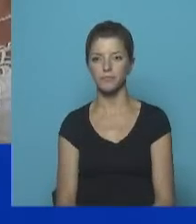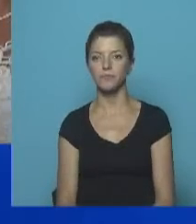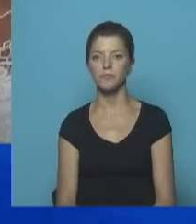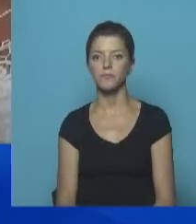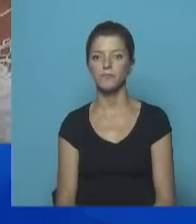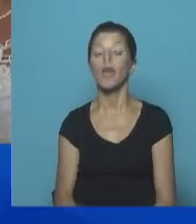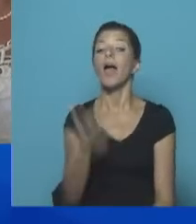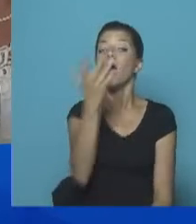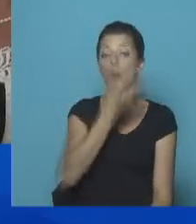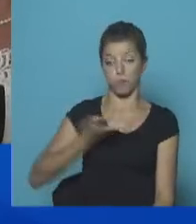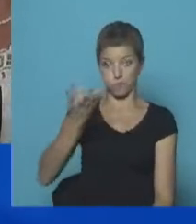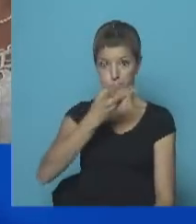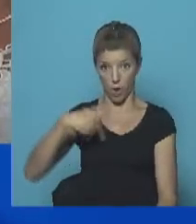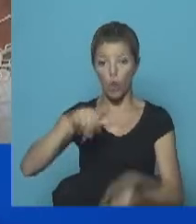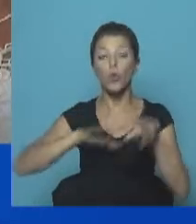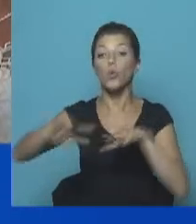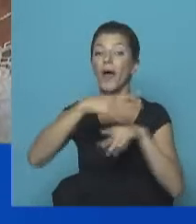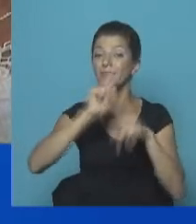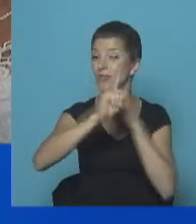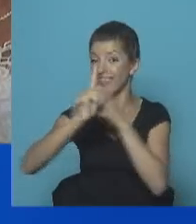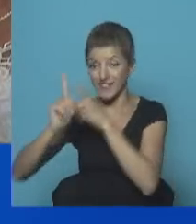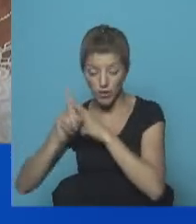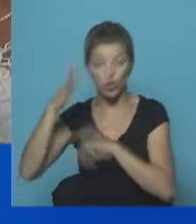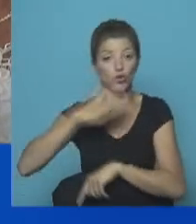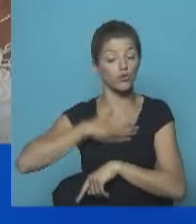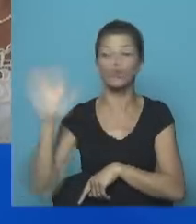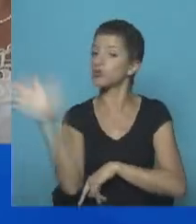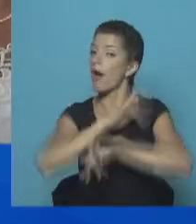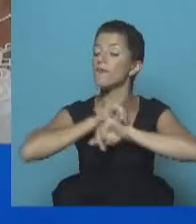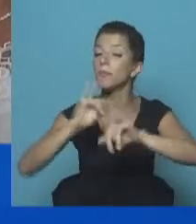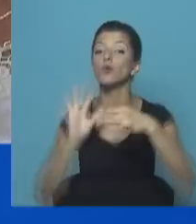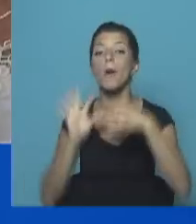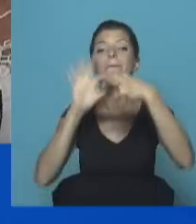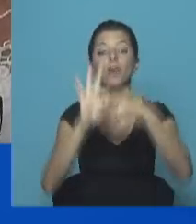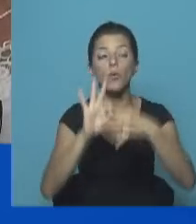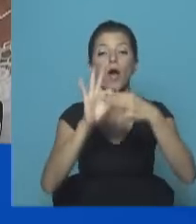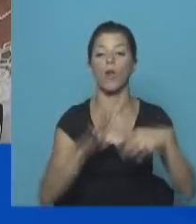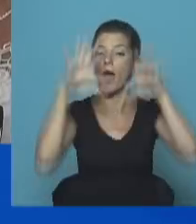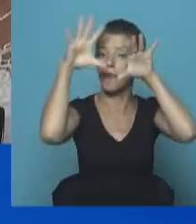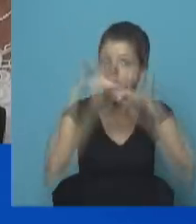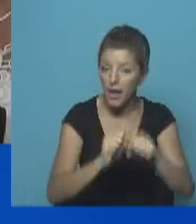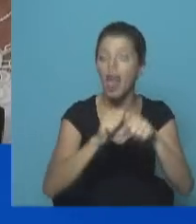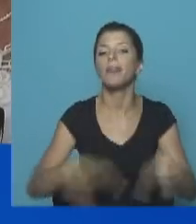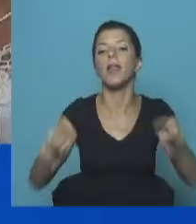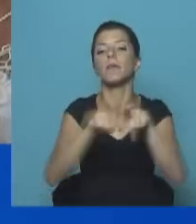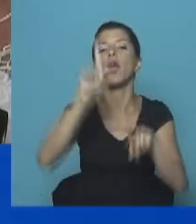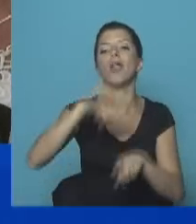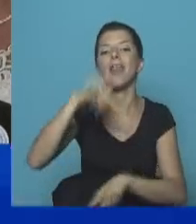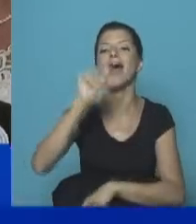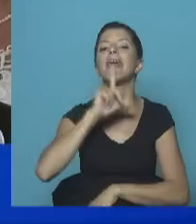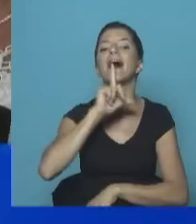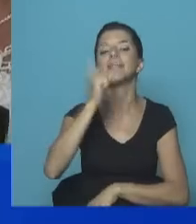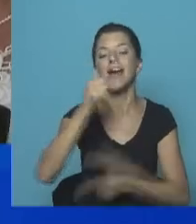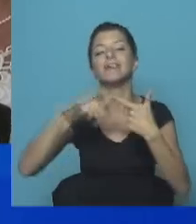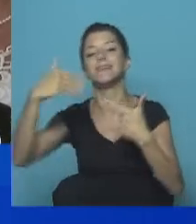Estos son los lugares donde estamos siguiendo minuto a minuto toda la información vinculada con la recaptura de los hermanos Lanata y de Víctor